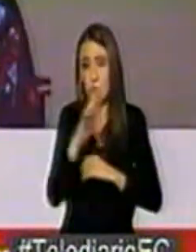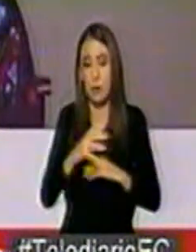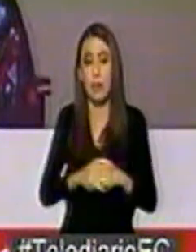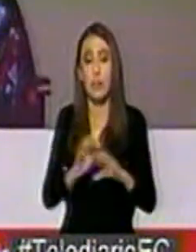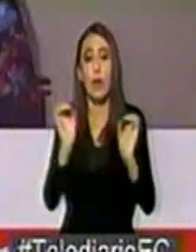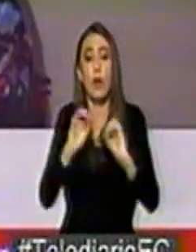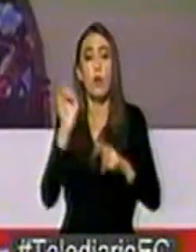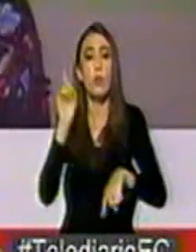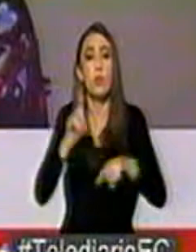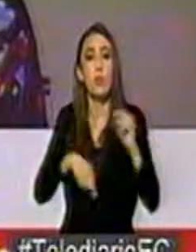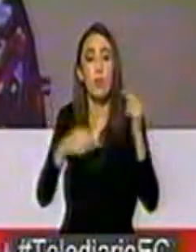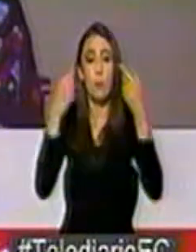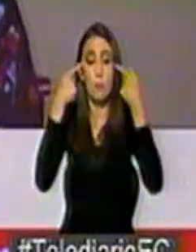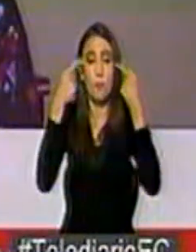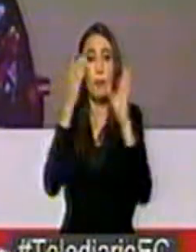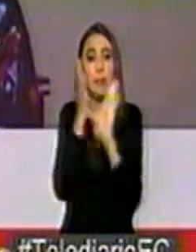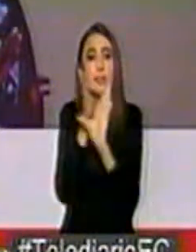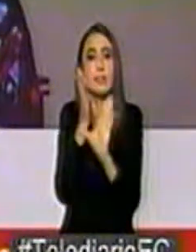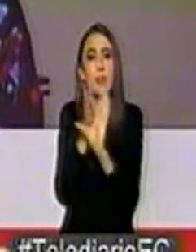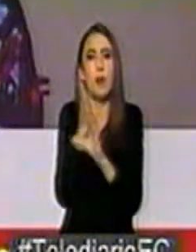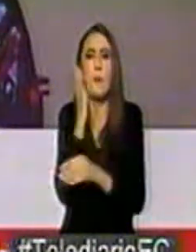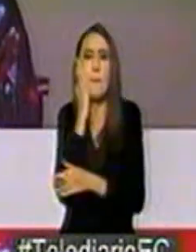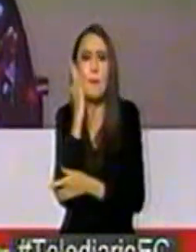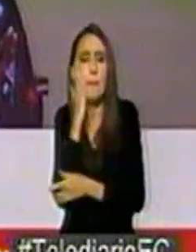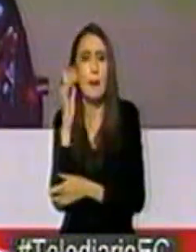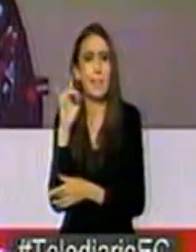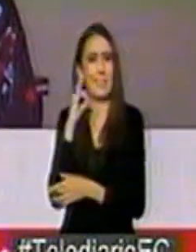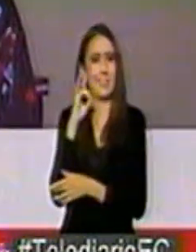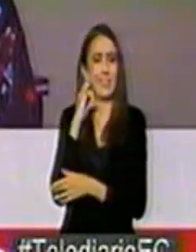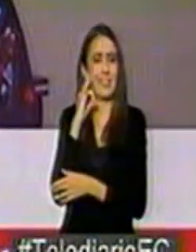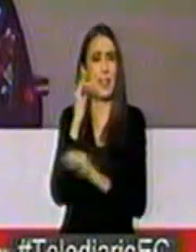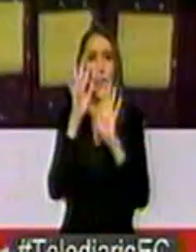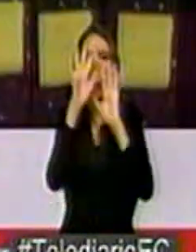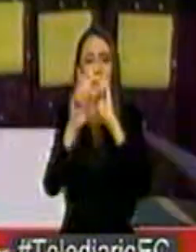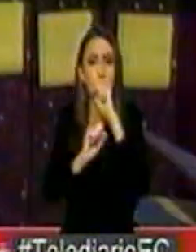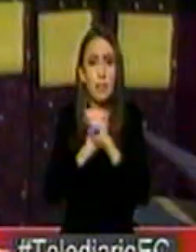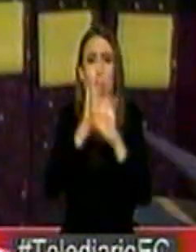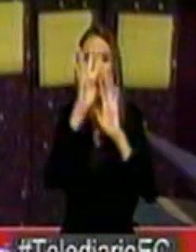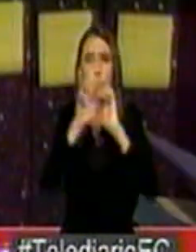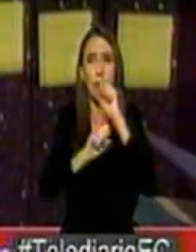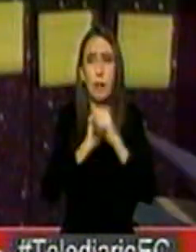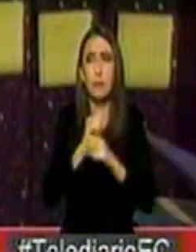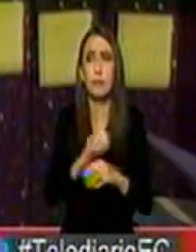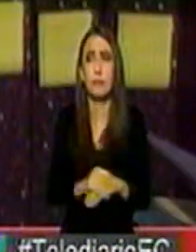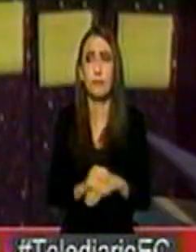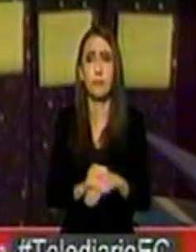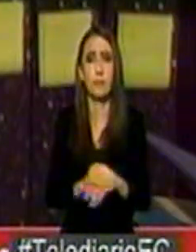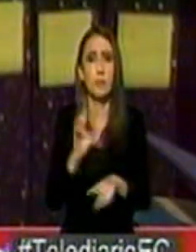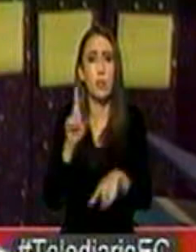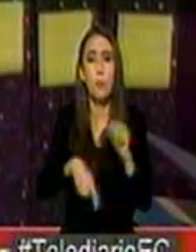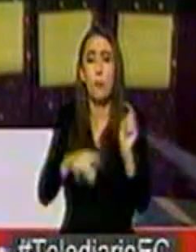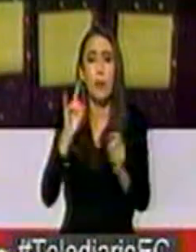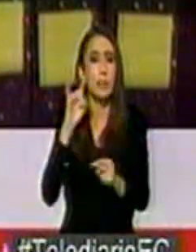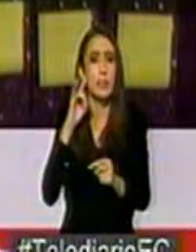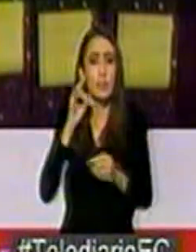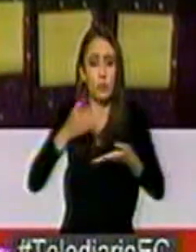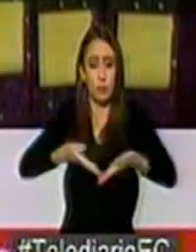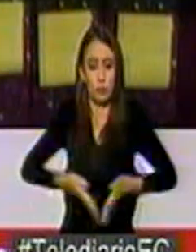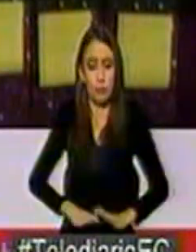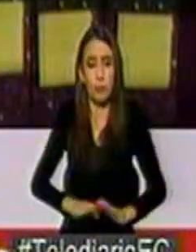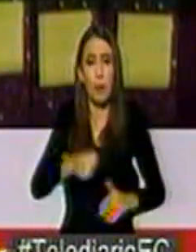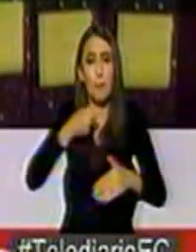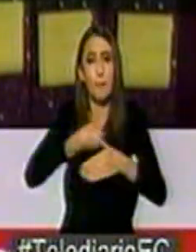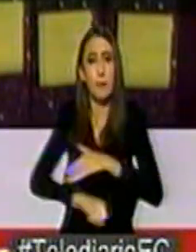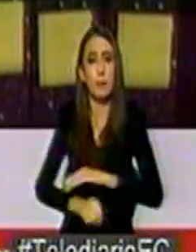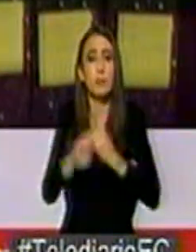imposibilidad psíquica de ser preparadas para criar a un niño son niños que no pueden parir por parto natural entonces muchas